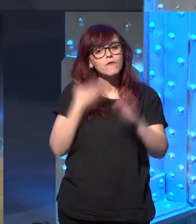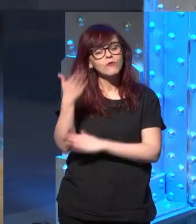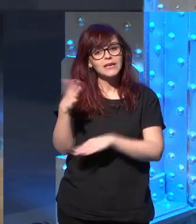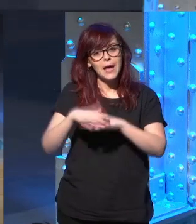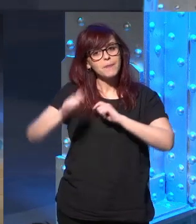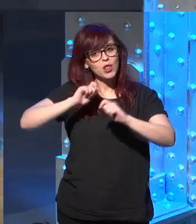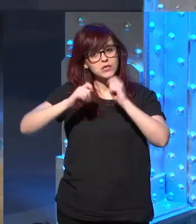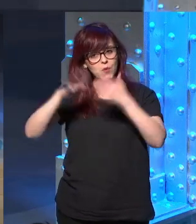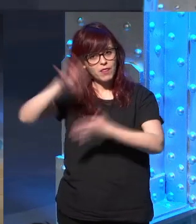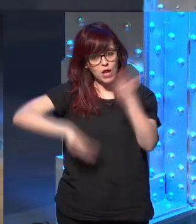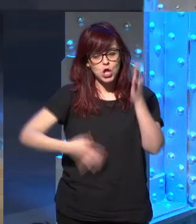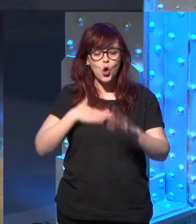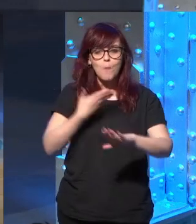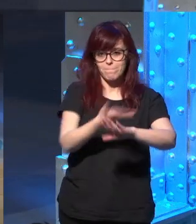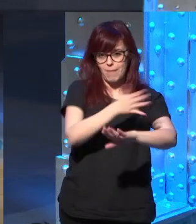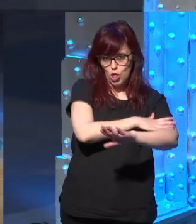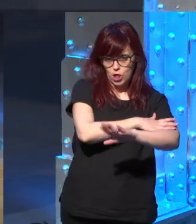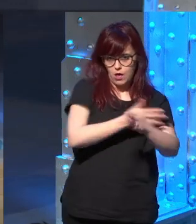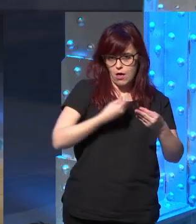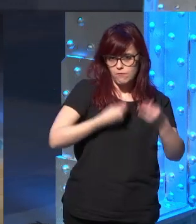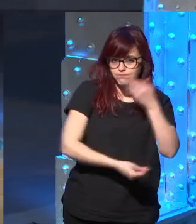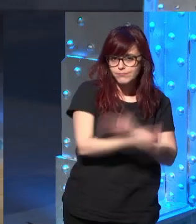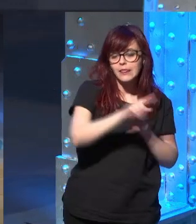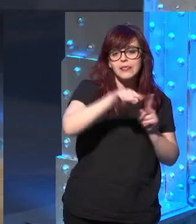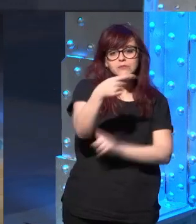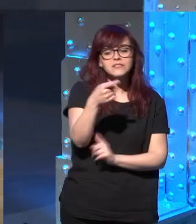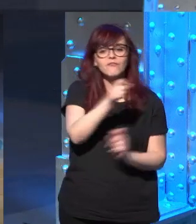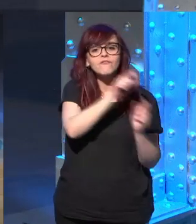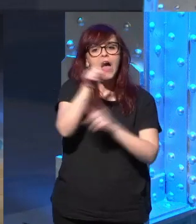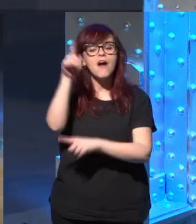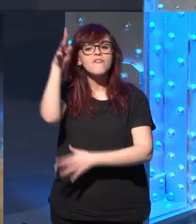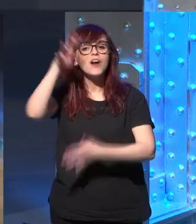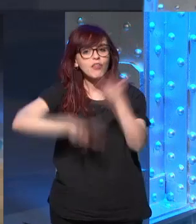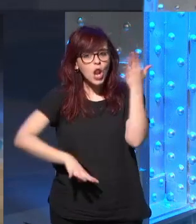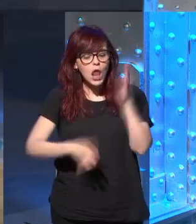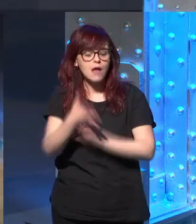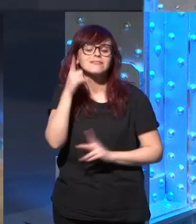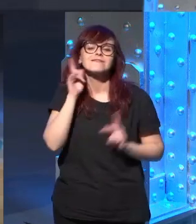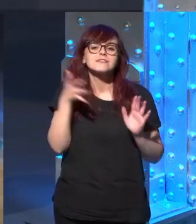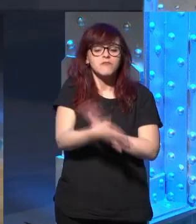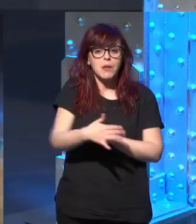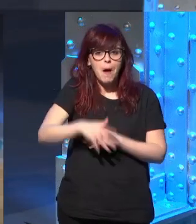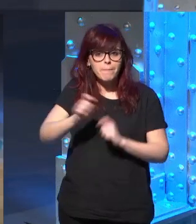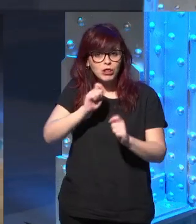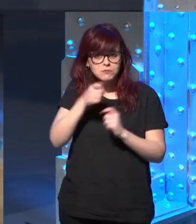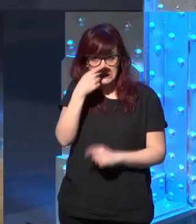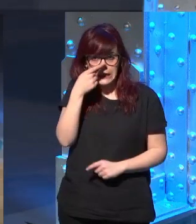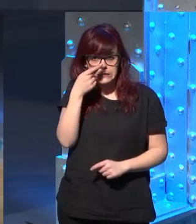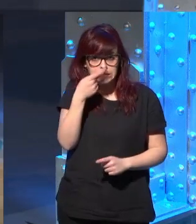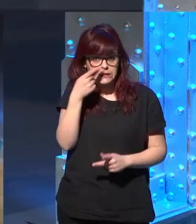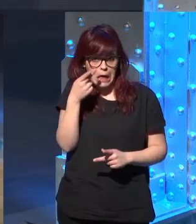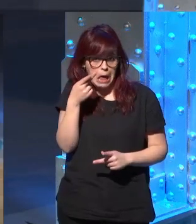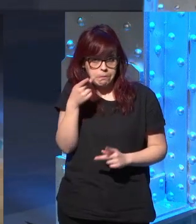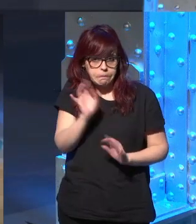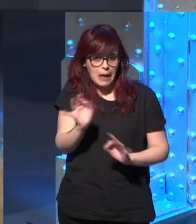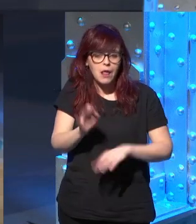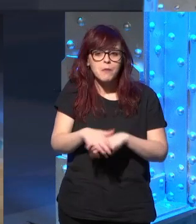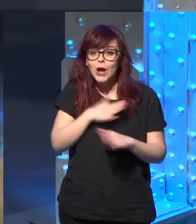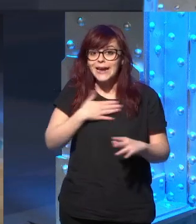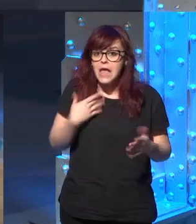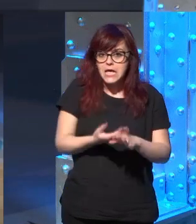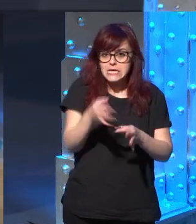estudiar periodismo a Barcelona. Yo soy de Mallorca. Y cuando me fui a Barcelona a estudiar periodismo no es porque el periodismo me interesara lo más mínimo, sino porque